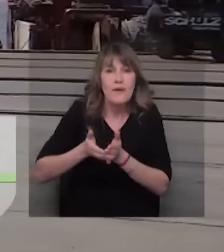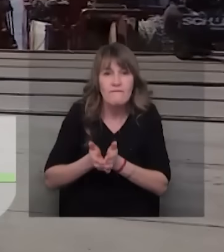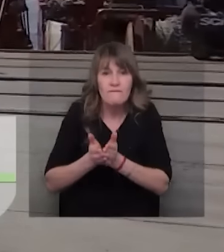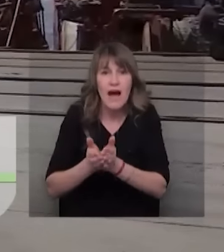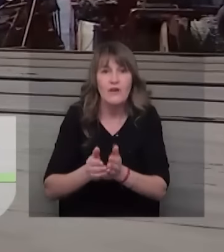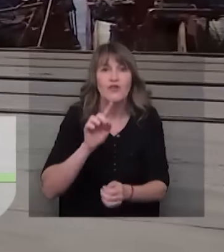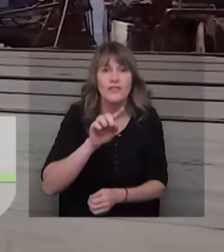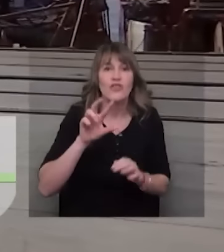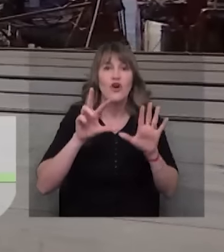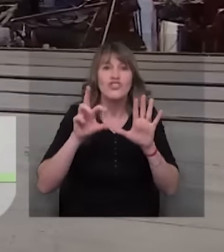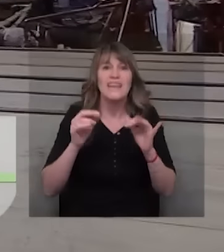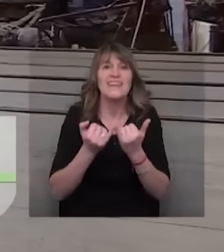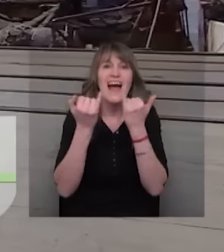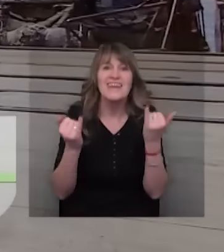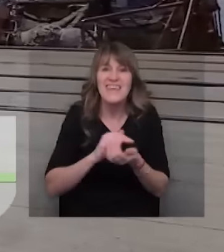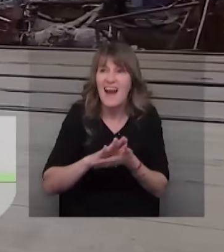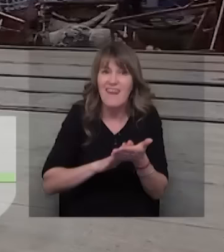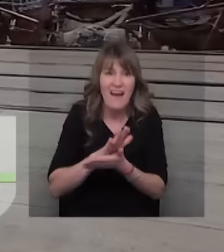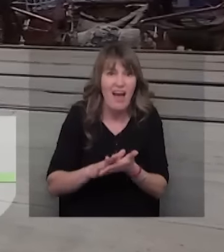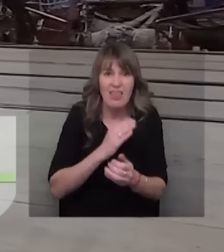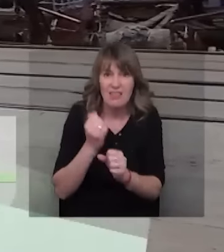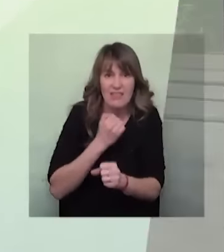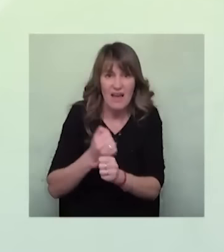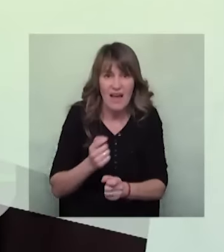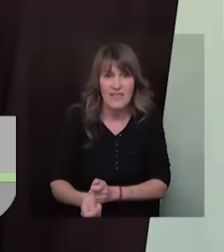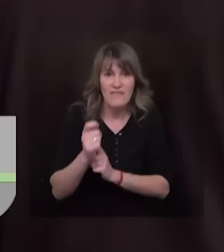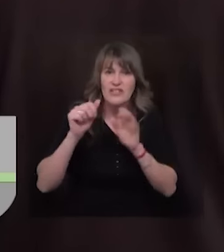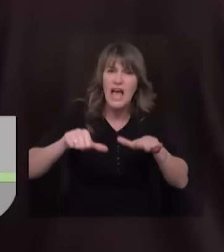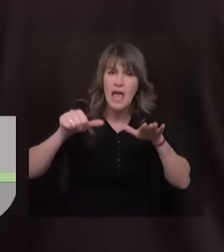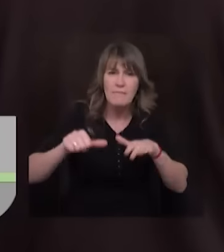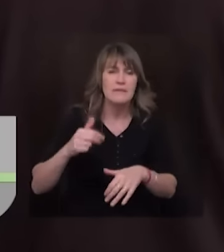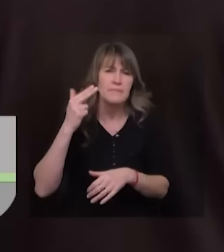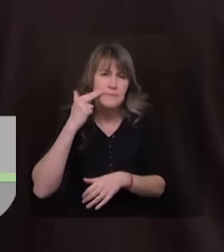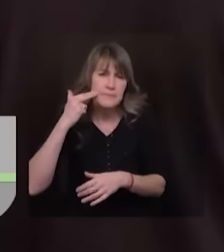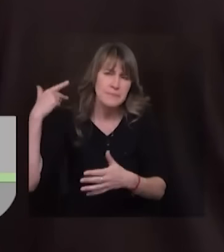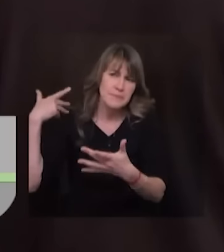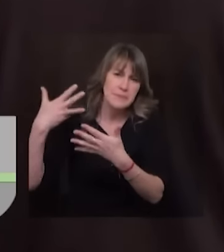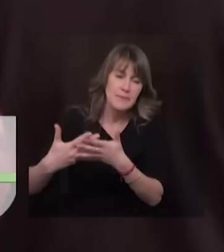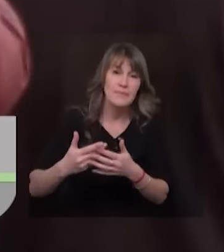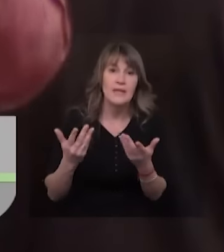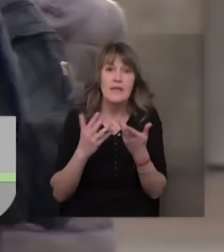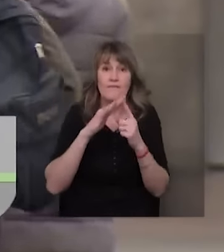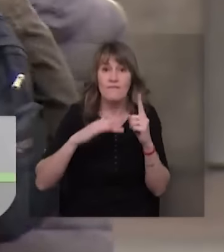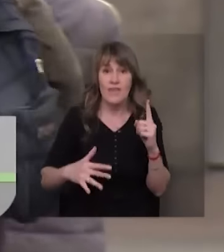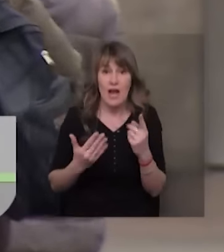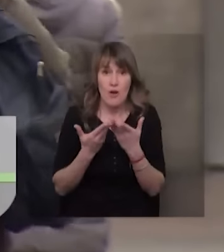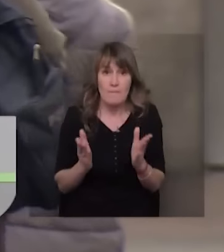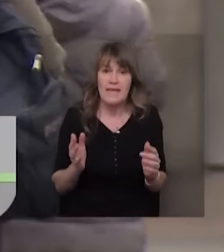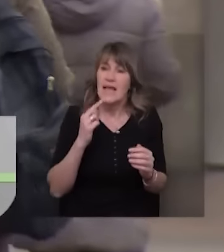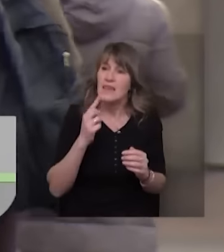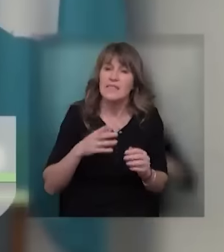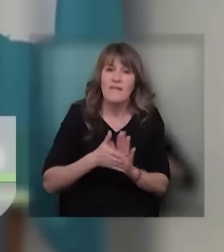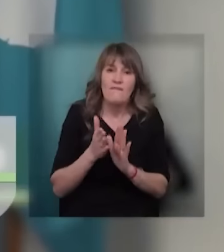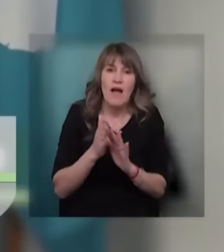de días sin trabajar en el marco de un conflicto de 6 meses comenzó el invierno y se pronostica que será frío y lluvioso sobre todo